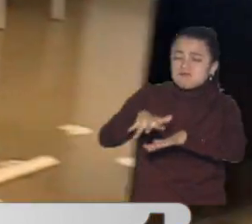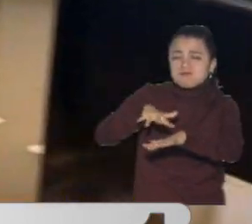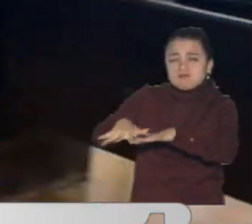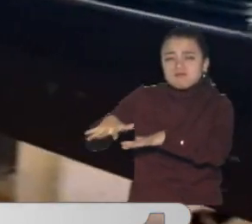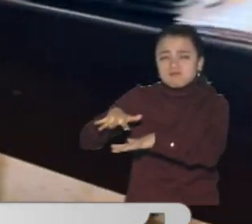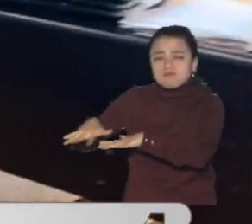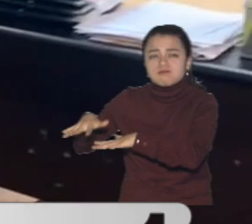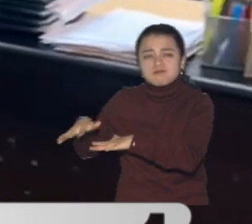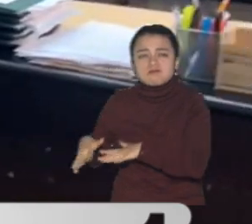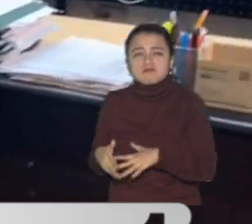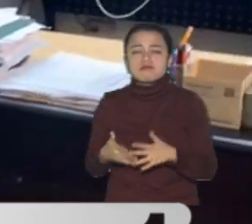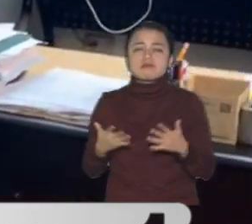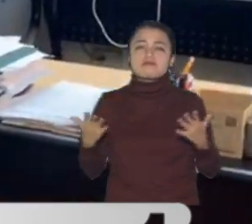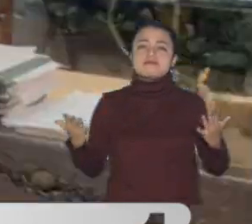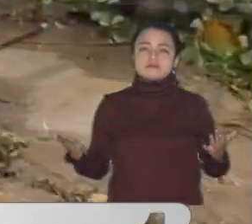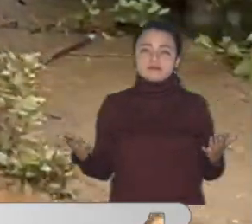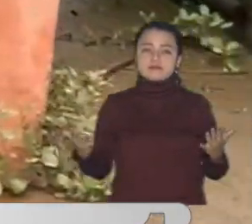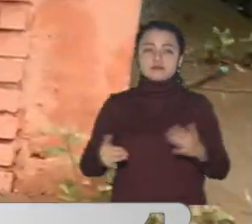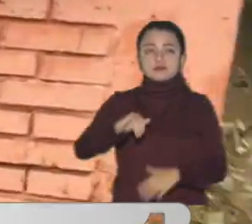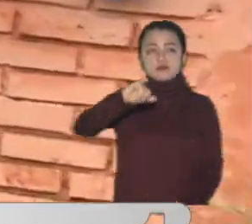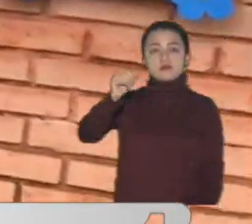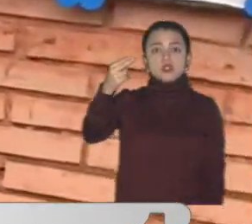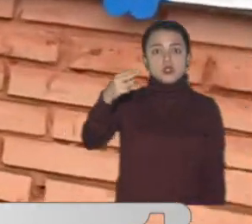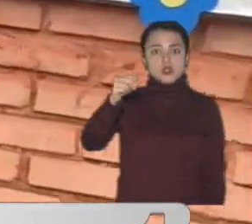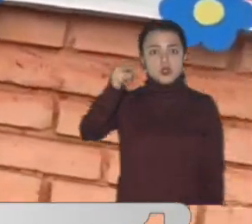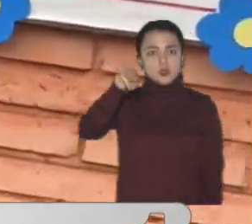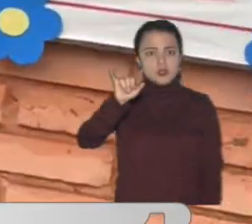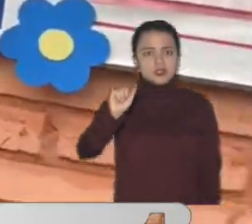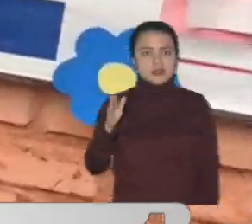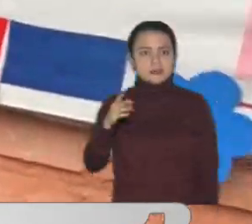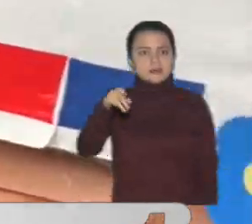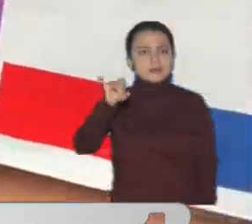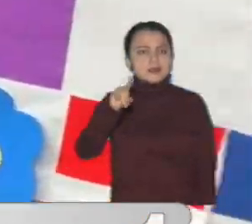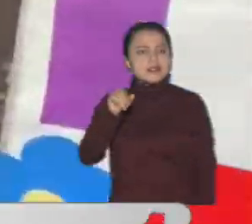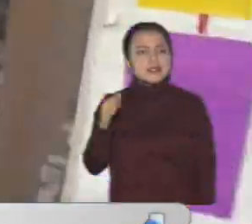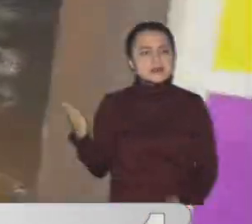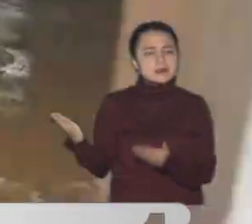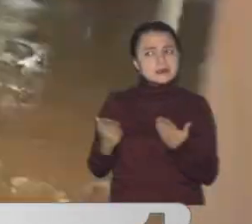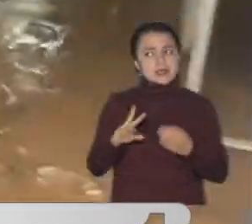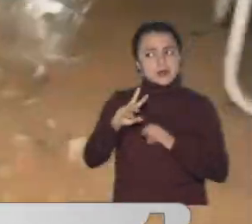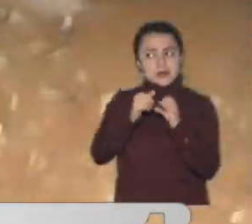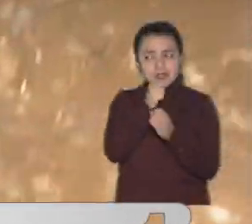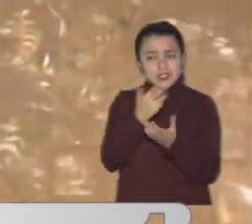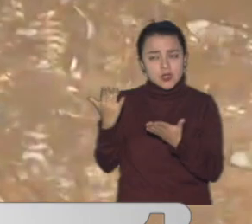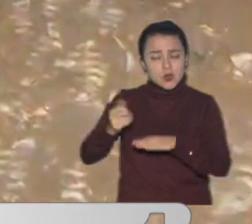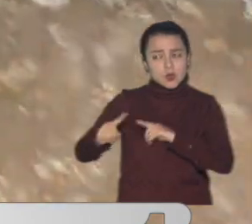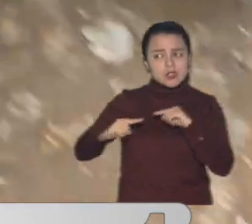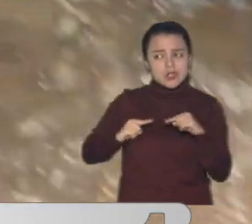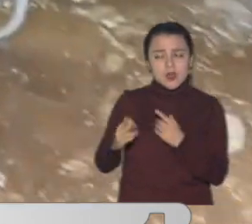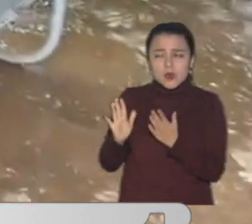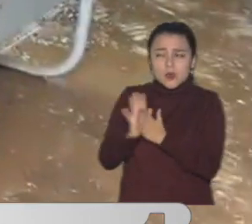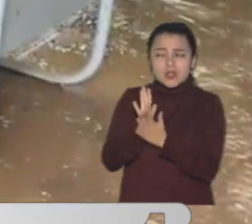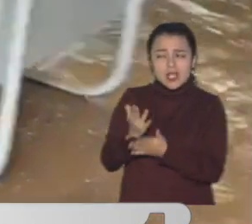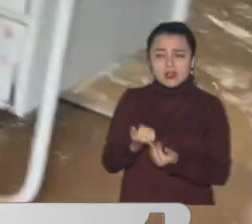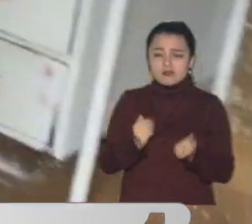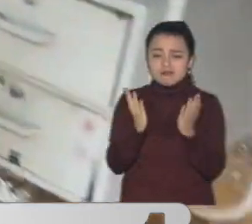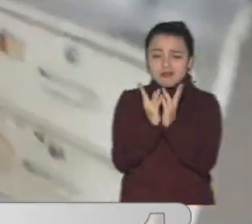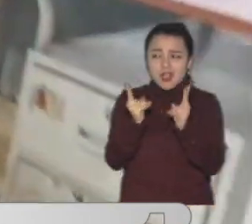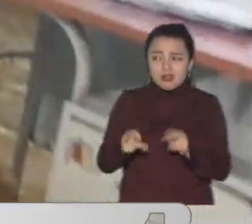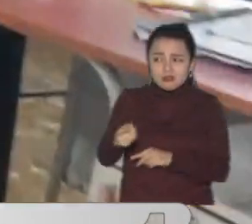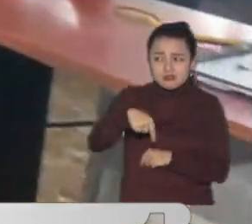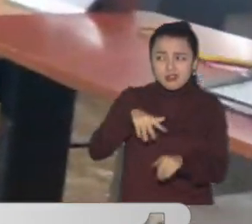esta hora nos acompaña el coordinador Johnny Pérez aquí en esta institución. Bienvenido a Noticentro 1 CMI. Coordinador, ¿cuántos alumnos se van